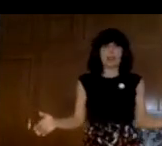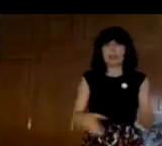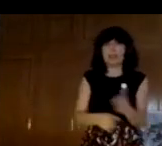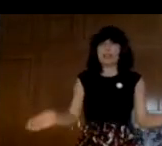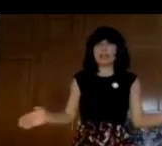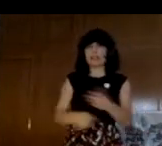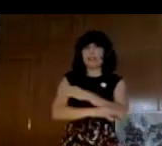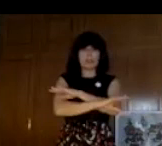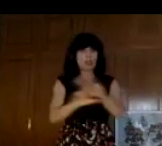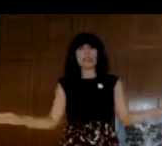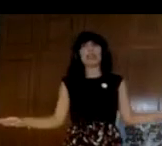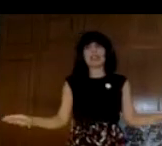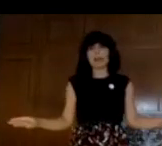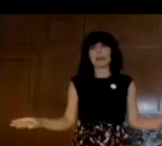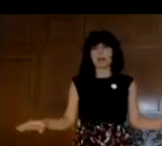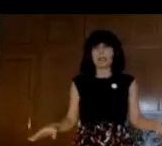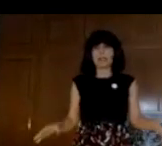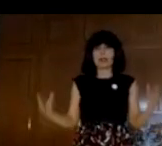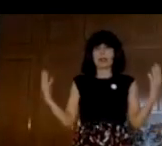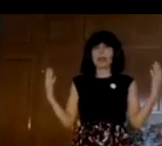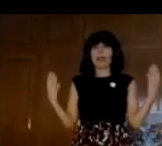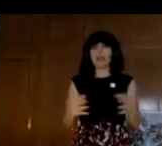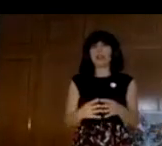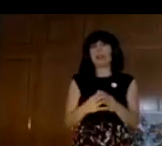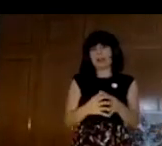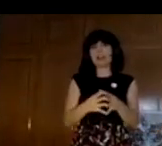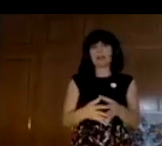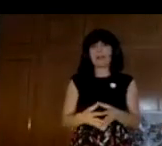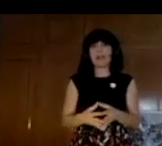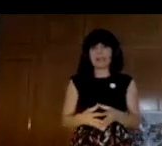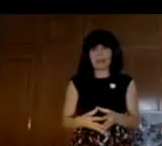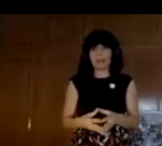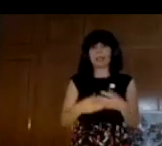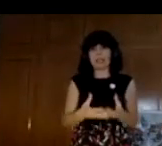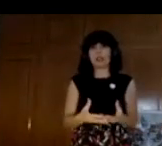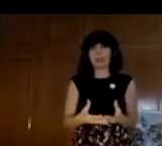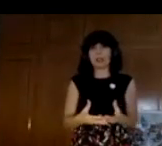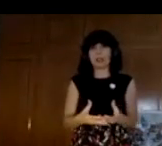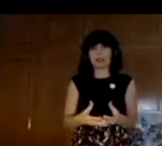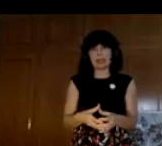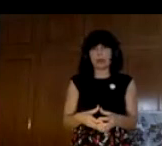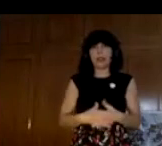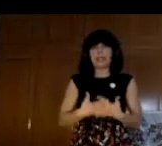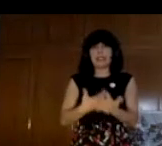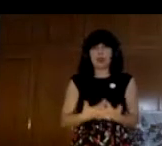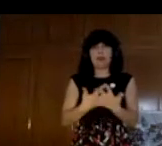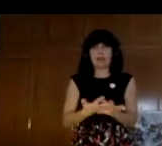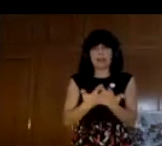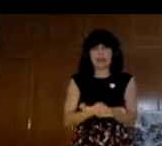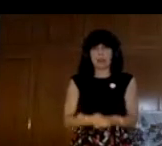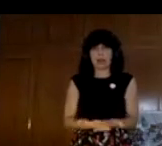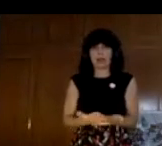o sea, son haters. No quieren saber de nuestra historia. Entonces, ¿para qué vamos a perder el tiempo intentando explicarles algo si no lo